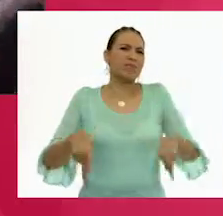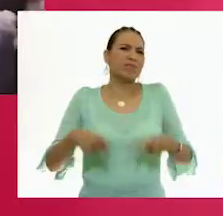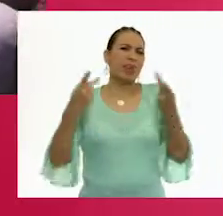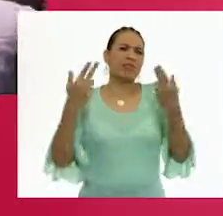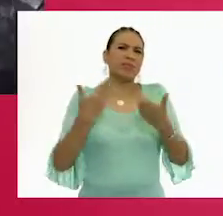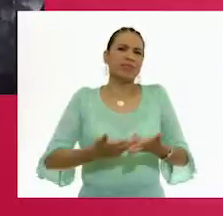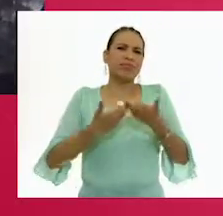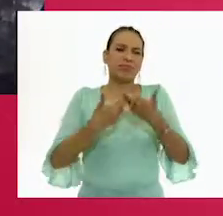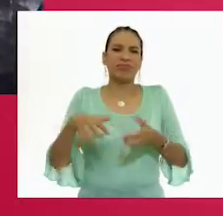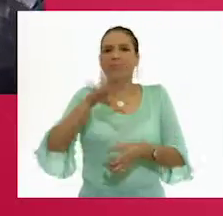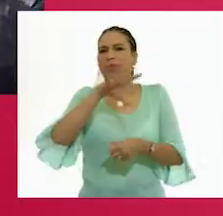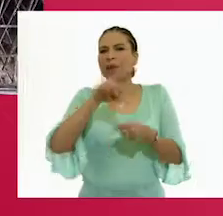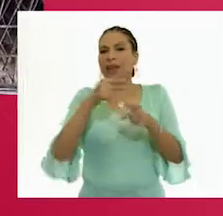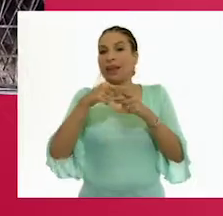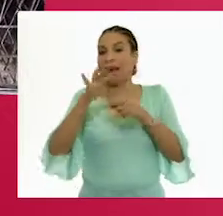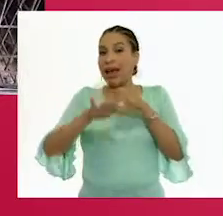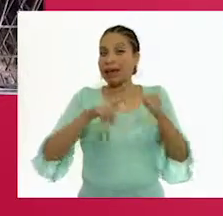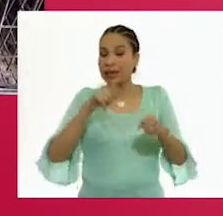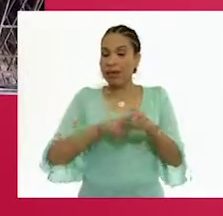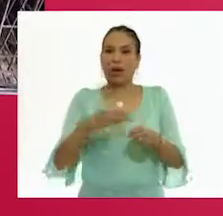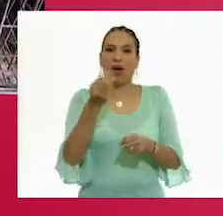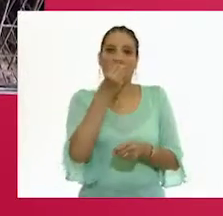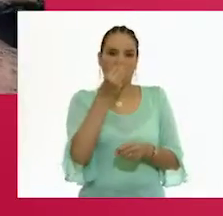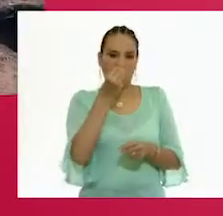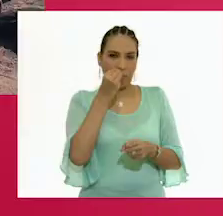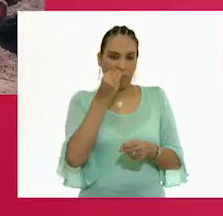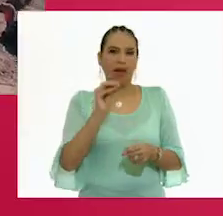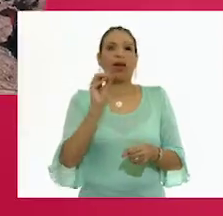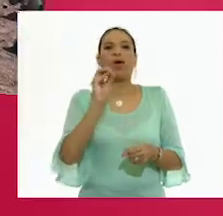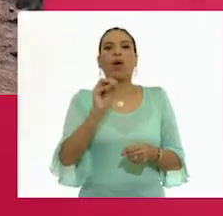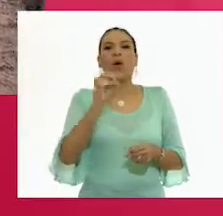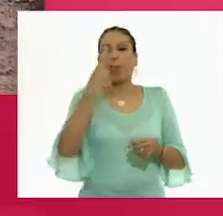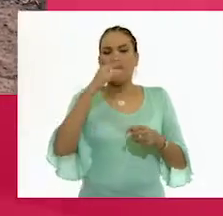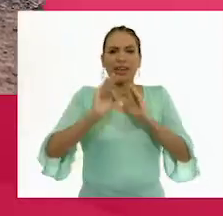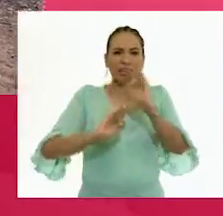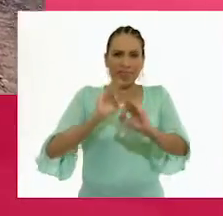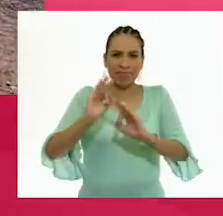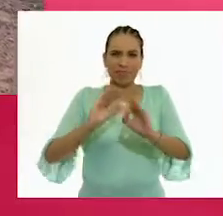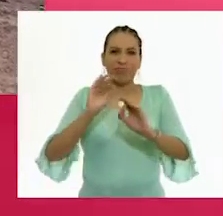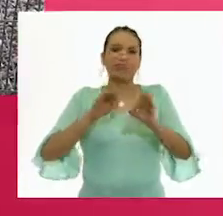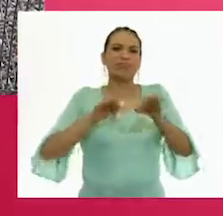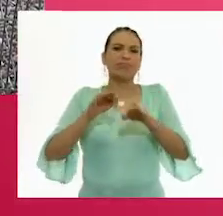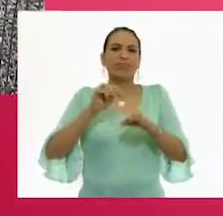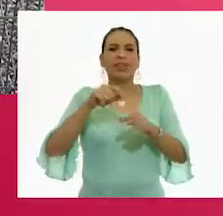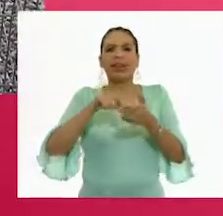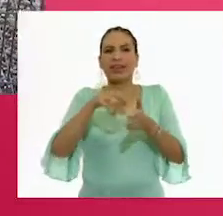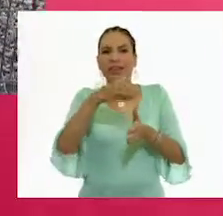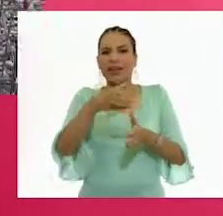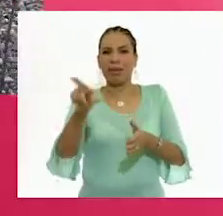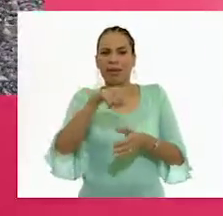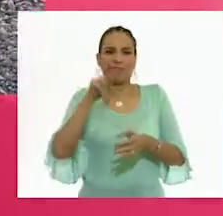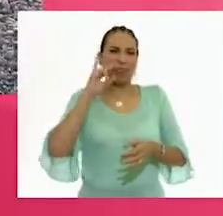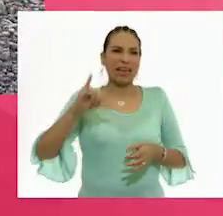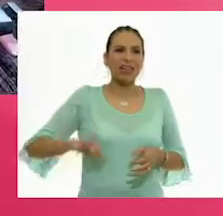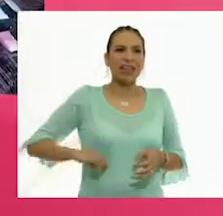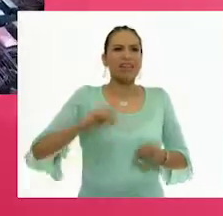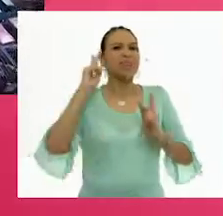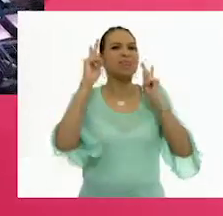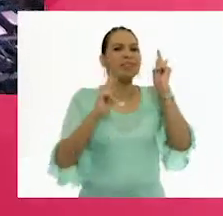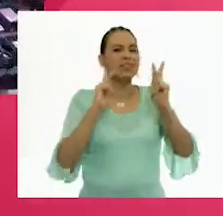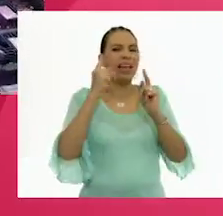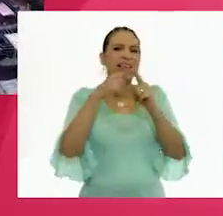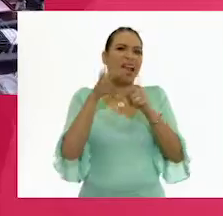mercado especializado en todo tipo de animales, ya sea para consumo humano, para crianza o para trabajar en el campo. La verdad es bastante interesante visitarlo